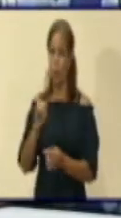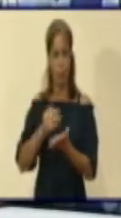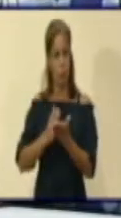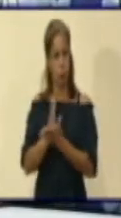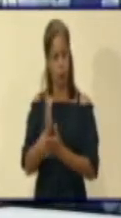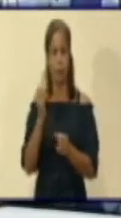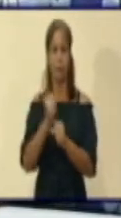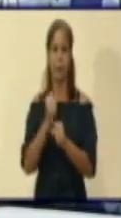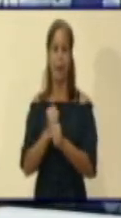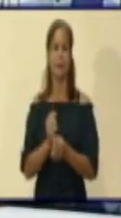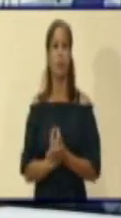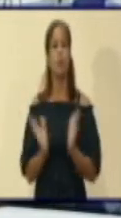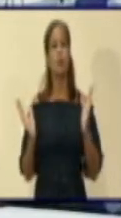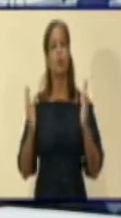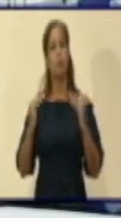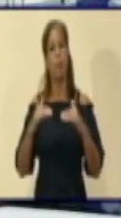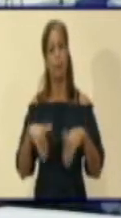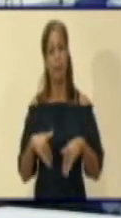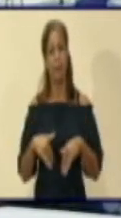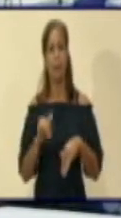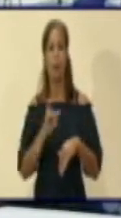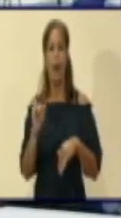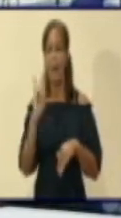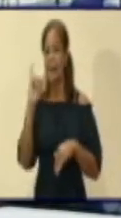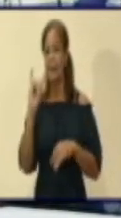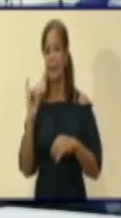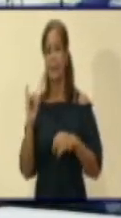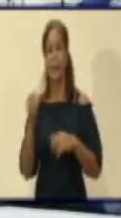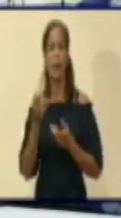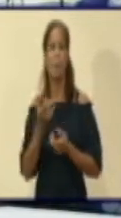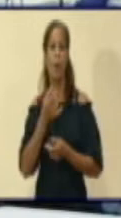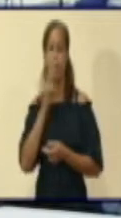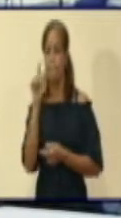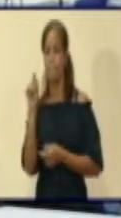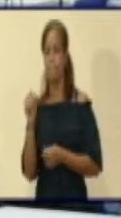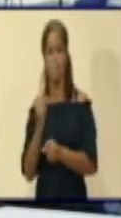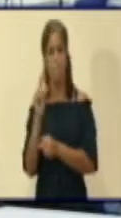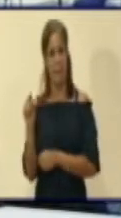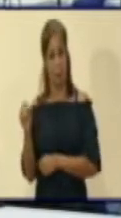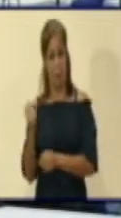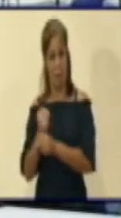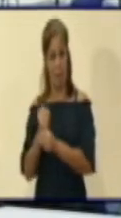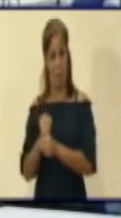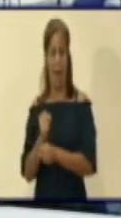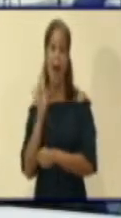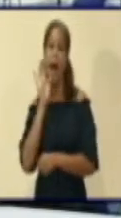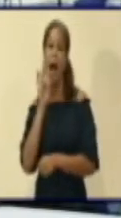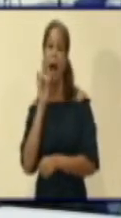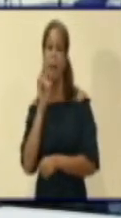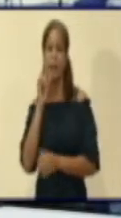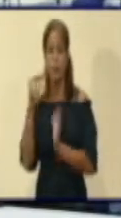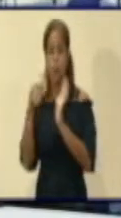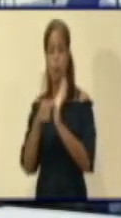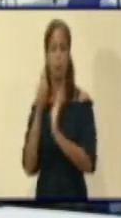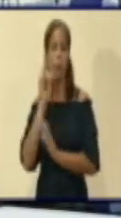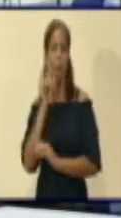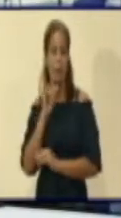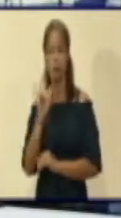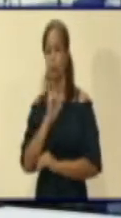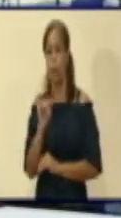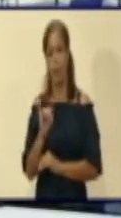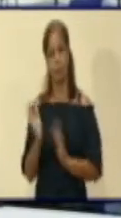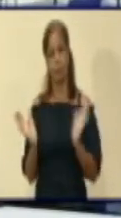Suspender el servicio que prestan los inspectores populares de transporte, lo que llamamos amarillo, no tiene sentido. Si no van a parar los carros, que permanezcan allí y le daremos el tratamiento laboral